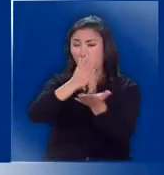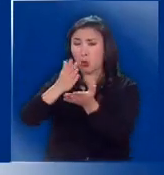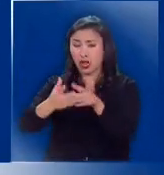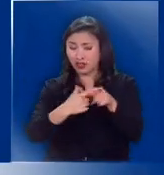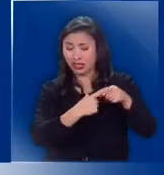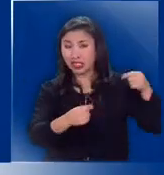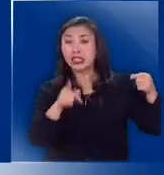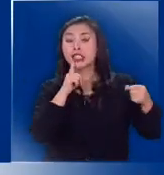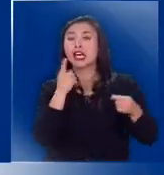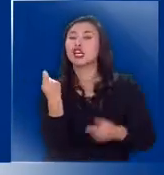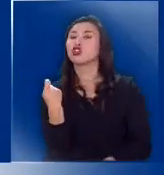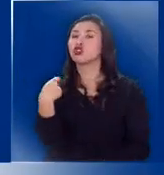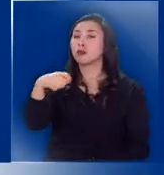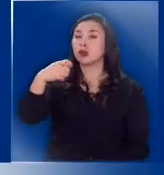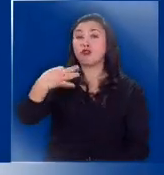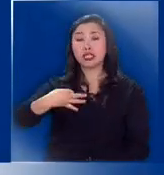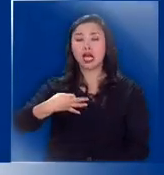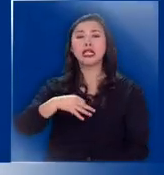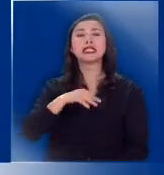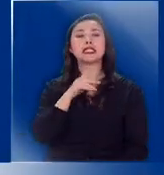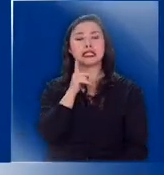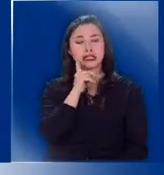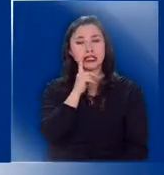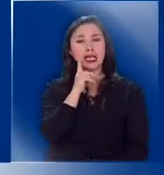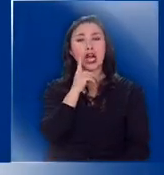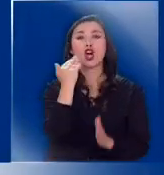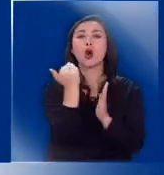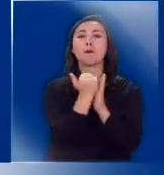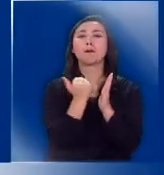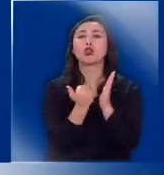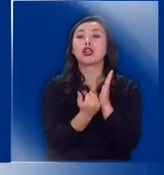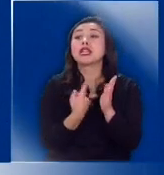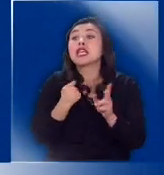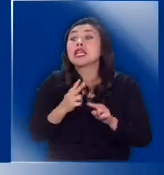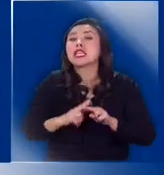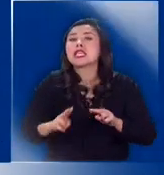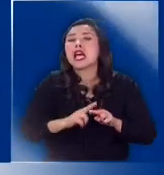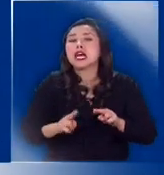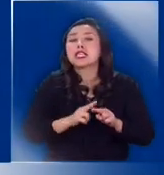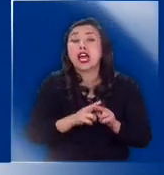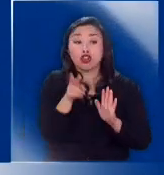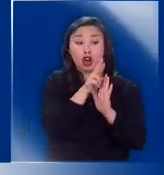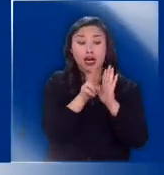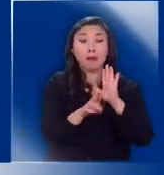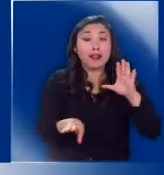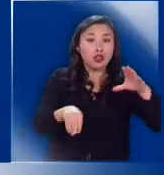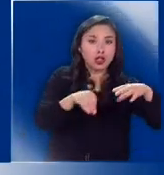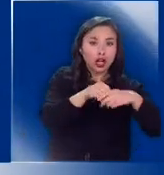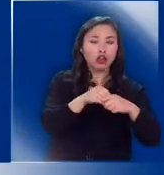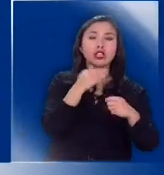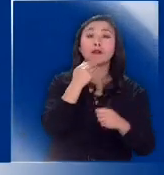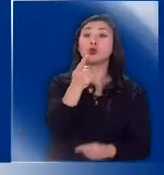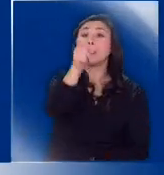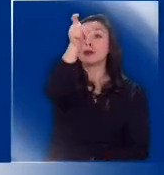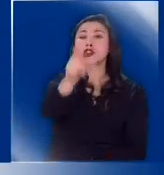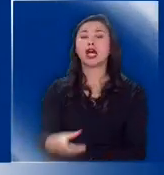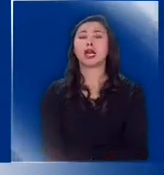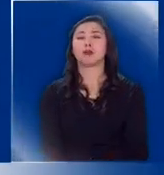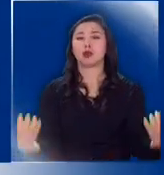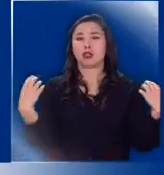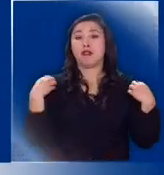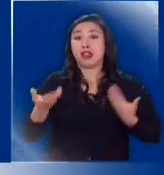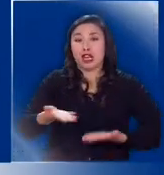tengan reconocimiento oficial cuenten con protocolos de acción, con reglamento interno y un encargado de convivencia